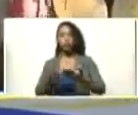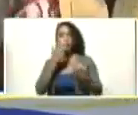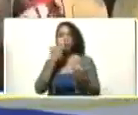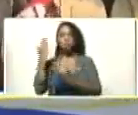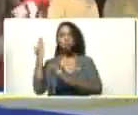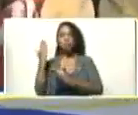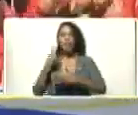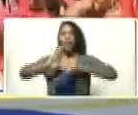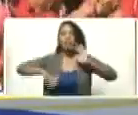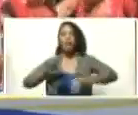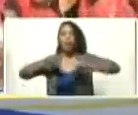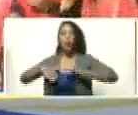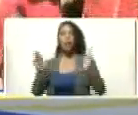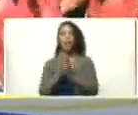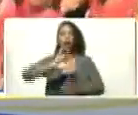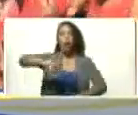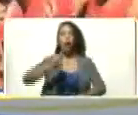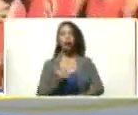¡Tambores de San Juan!